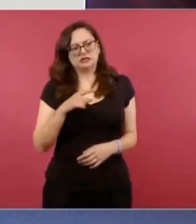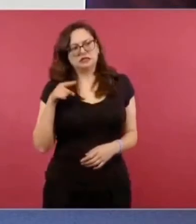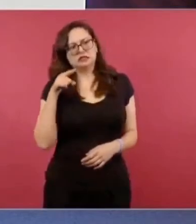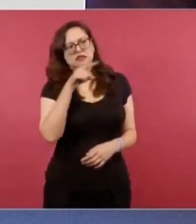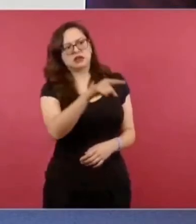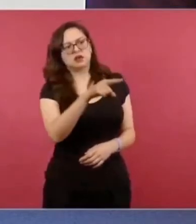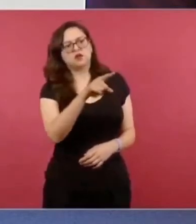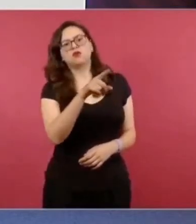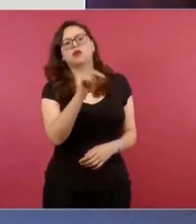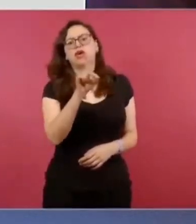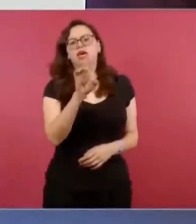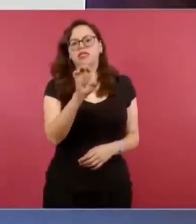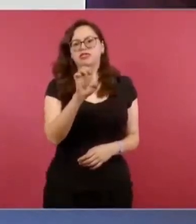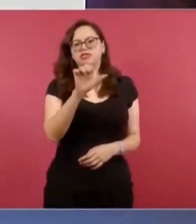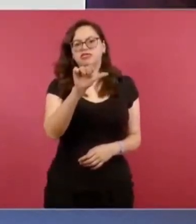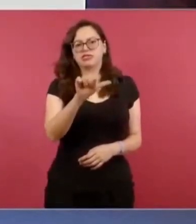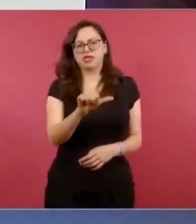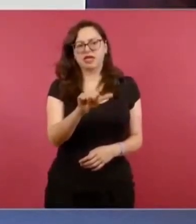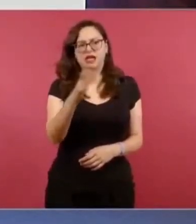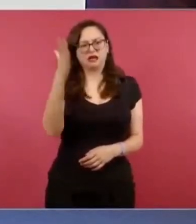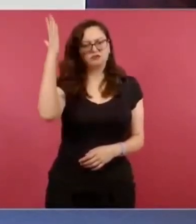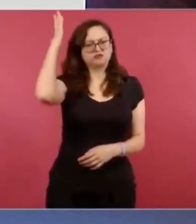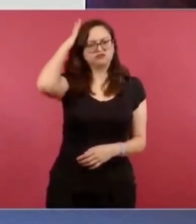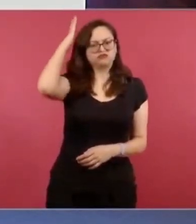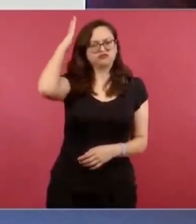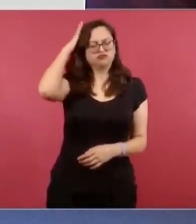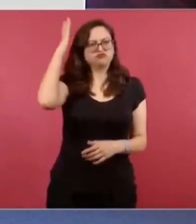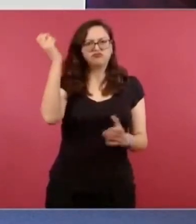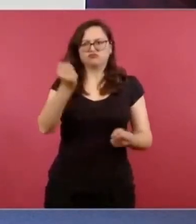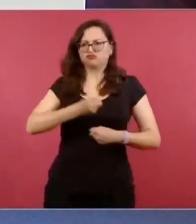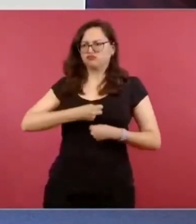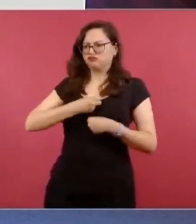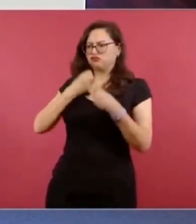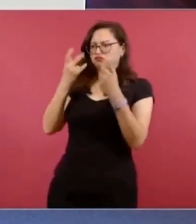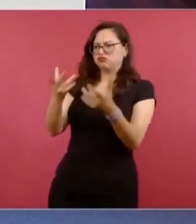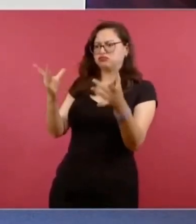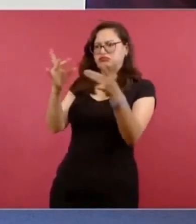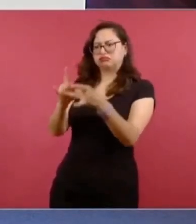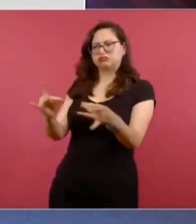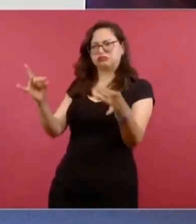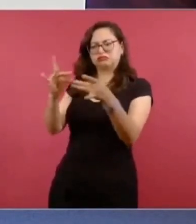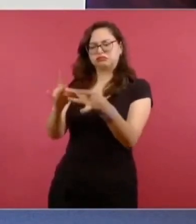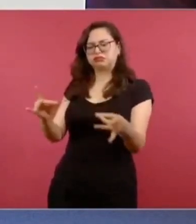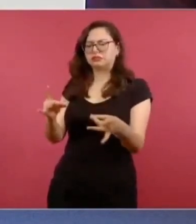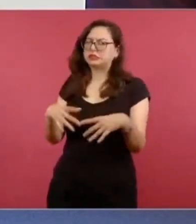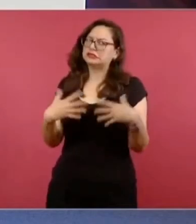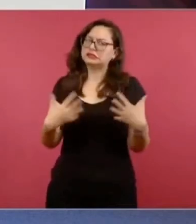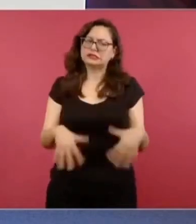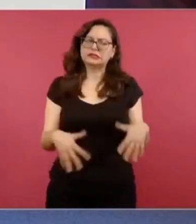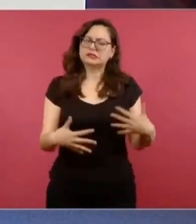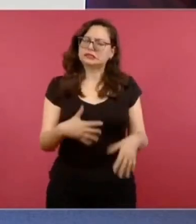de la Agencia Antidrogas de Estados Unidos, DEA, por sus siglas en inglés,